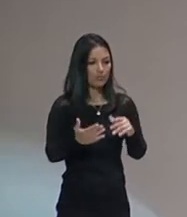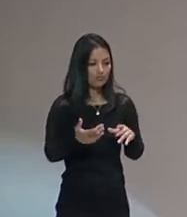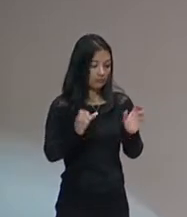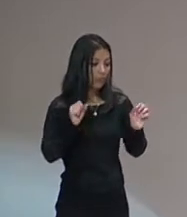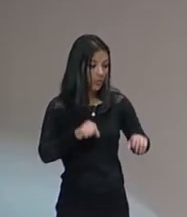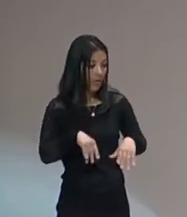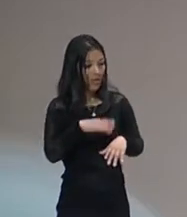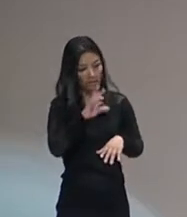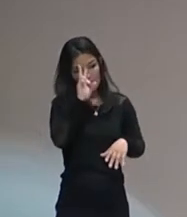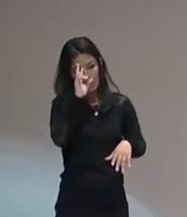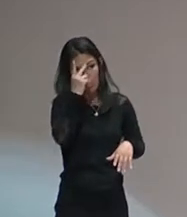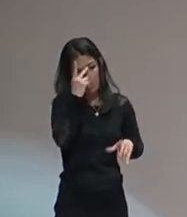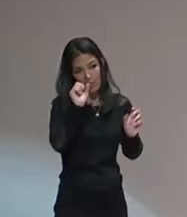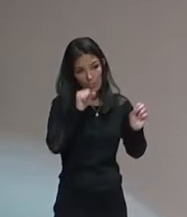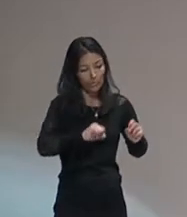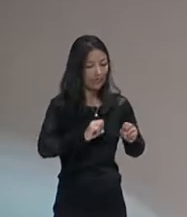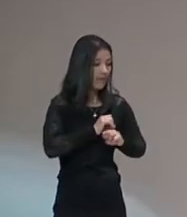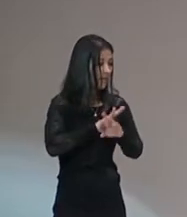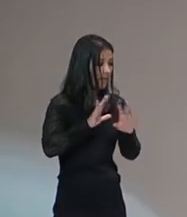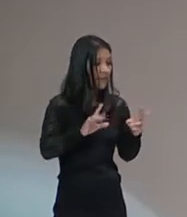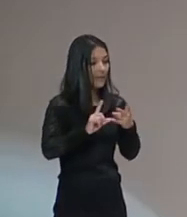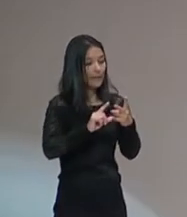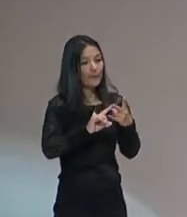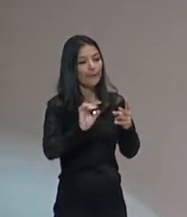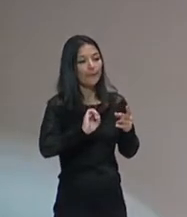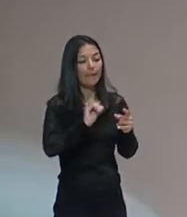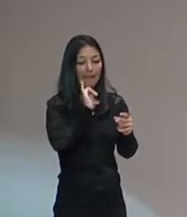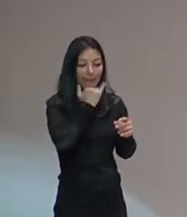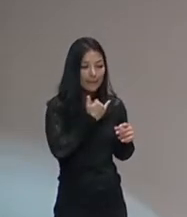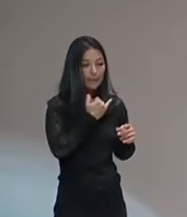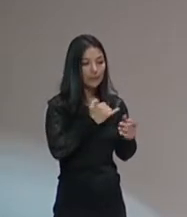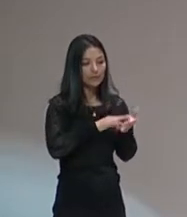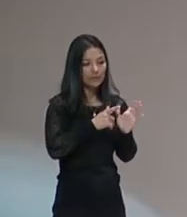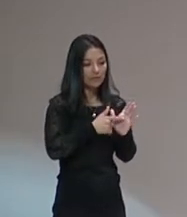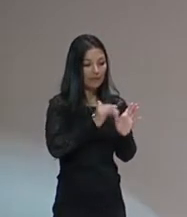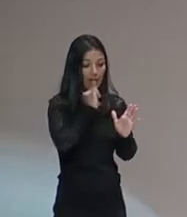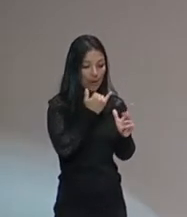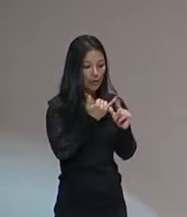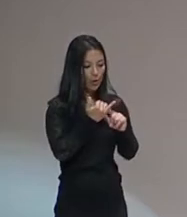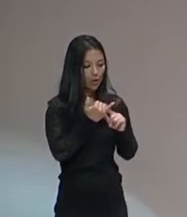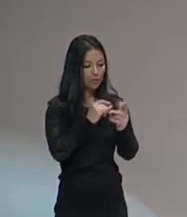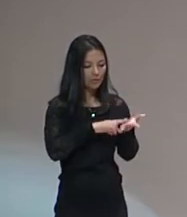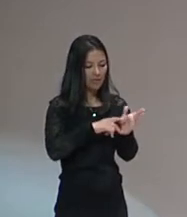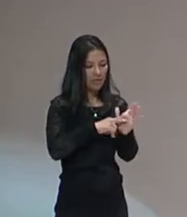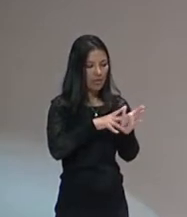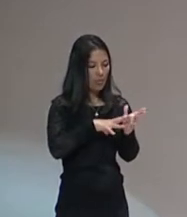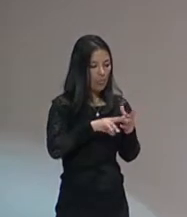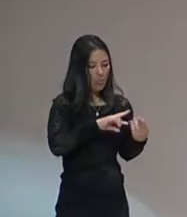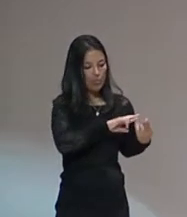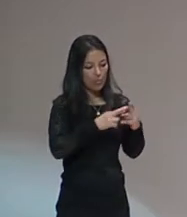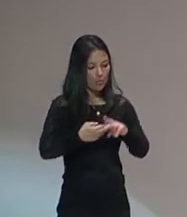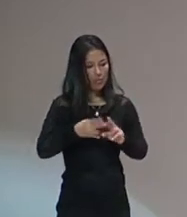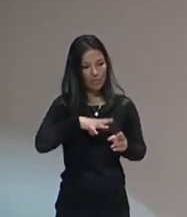equivocación y el error se convierta en una oportunidad de aprendizaje.